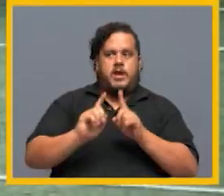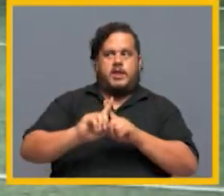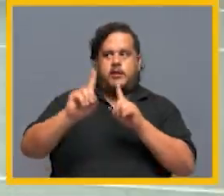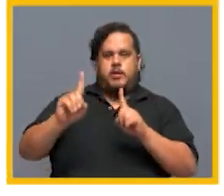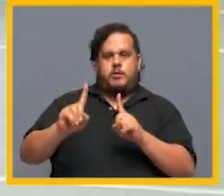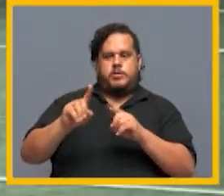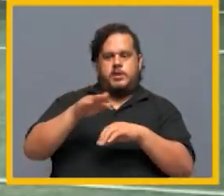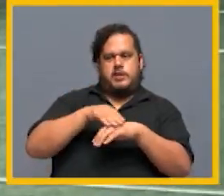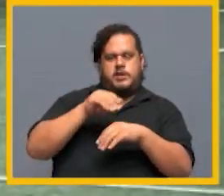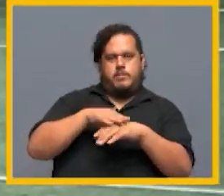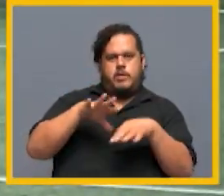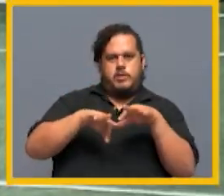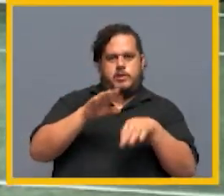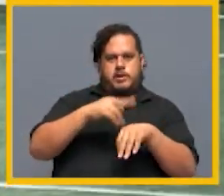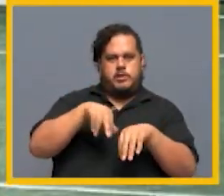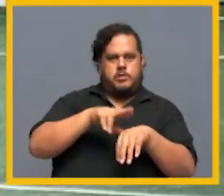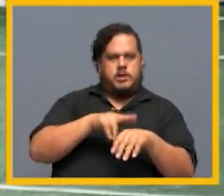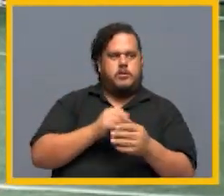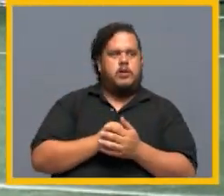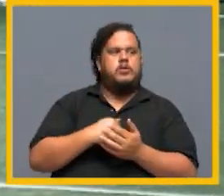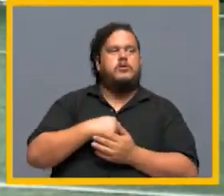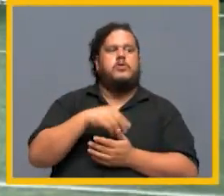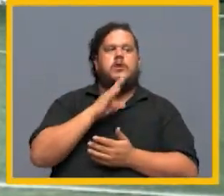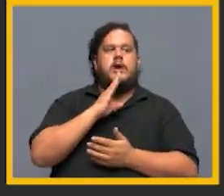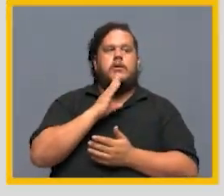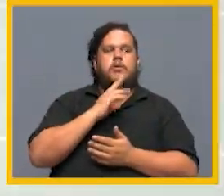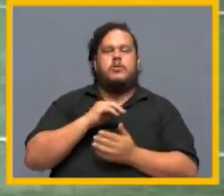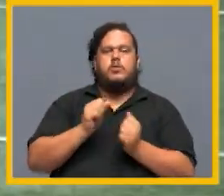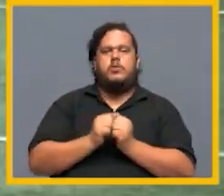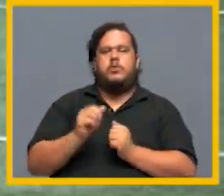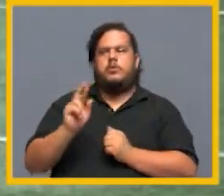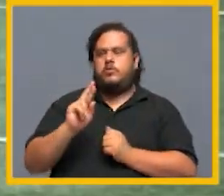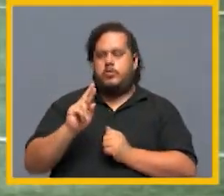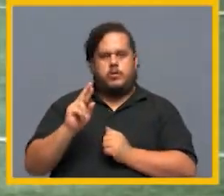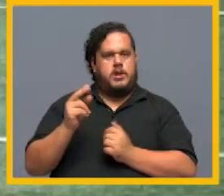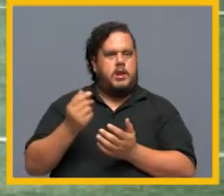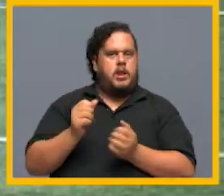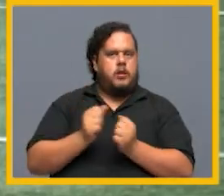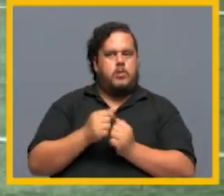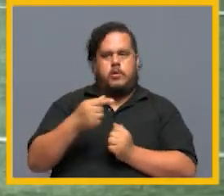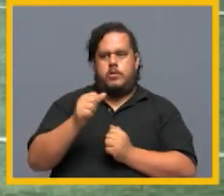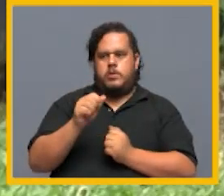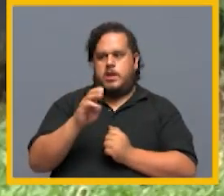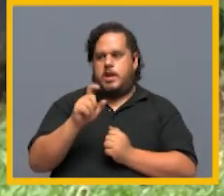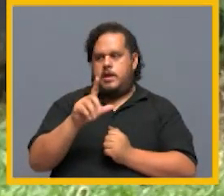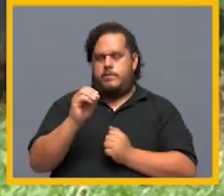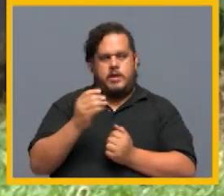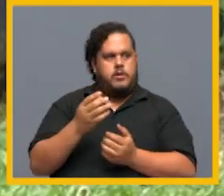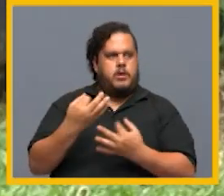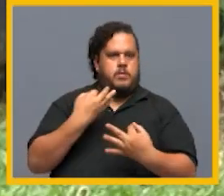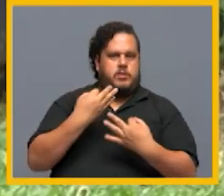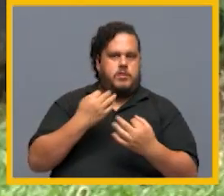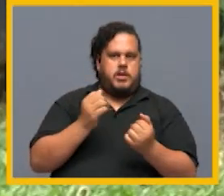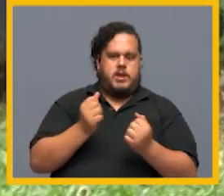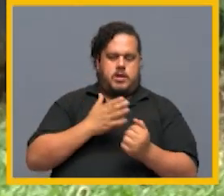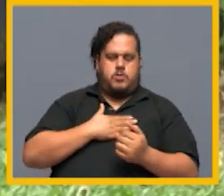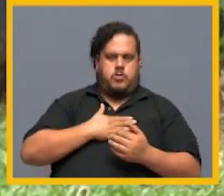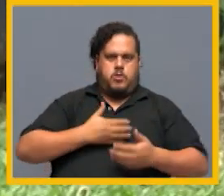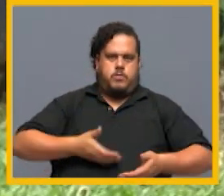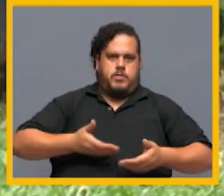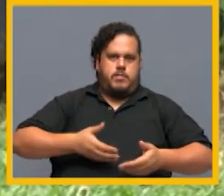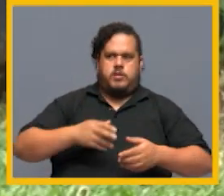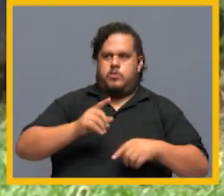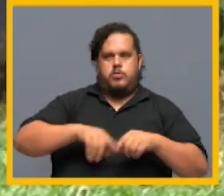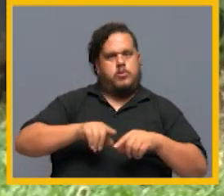llamado a la selección nacional. Hablo con Ronald, con Gabelo, me explican que con mi peso yo no puedo estar en la